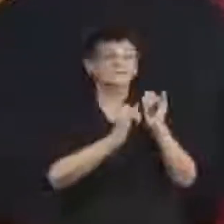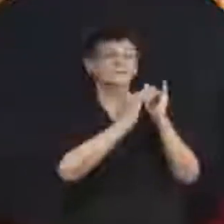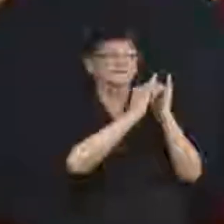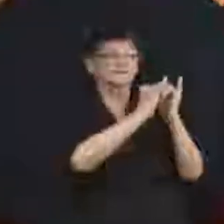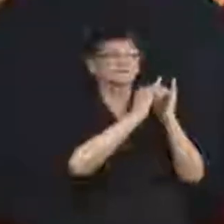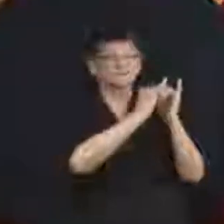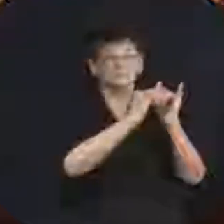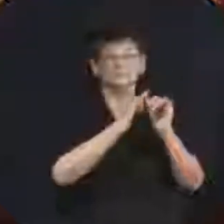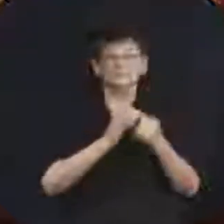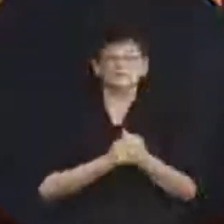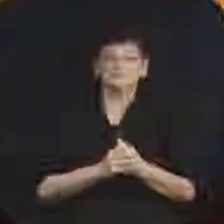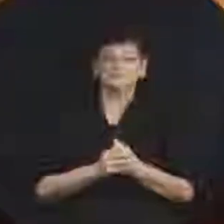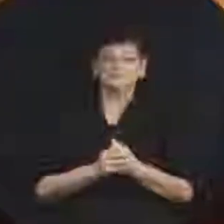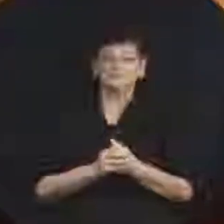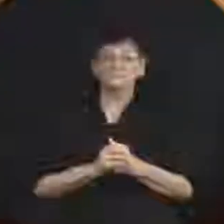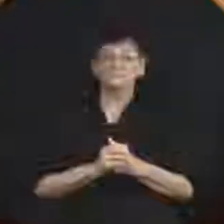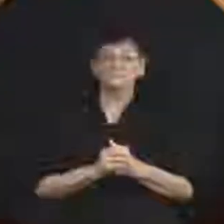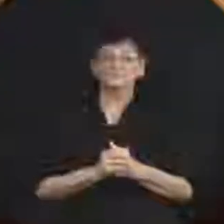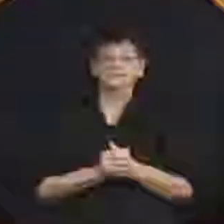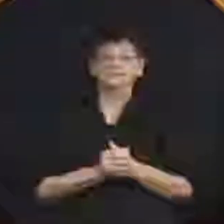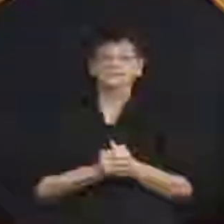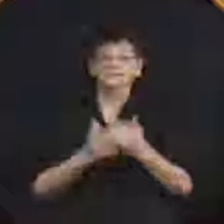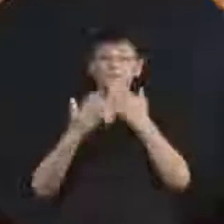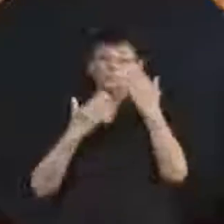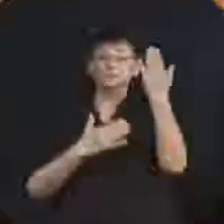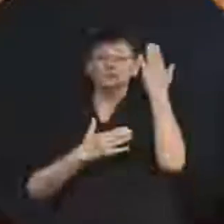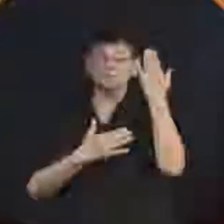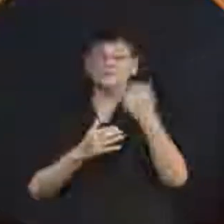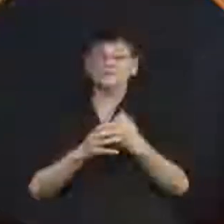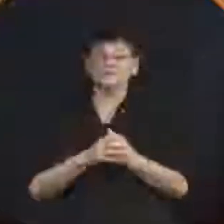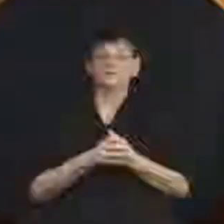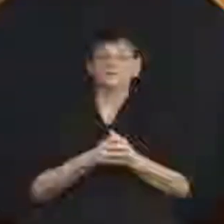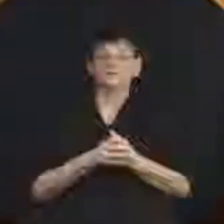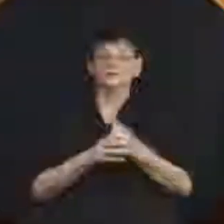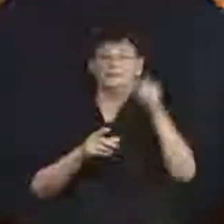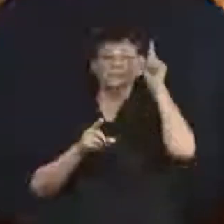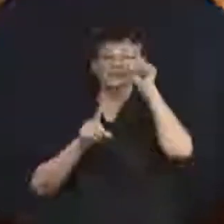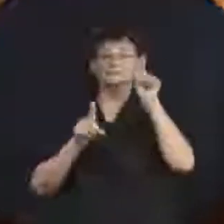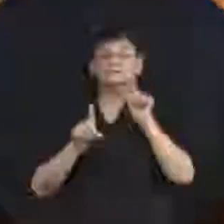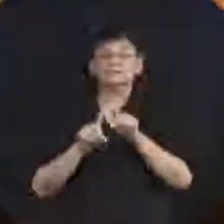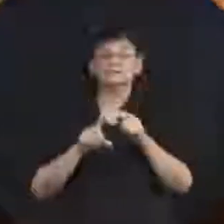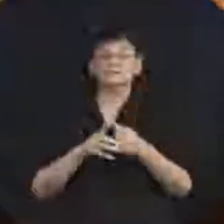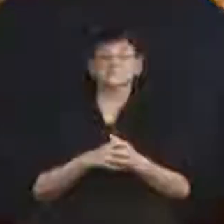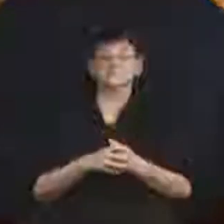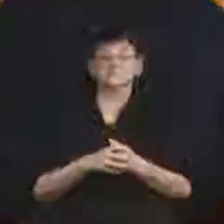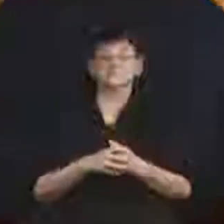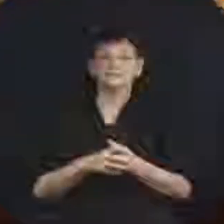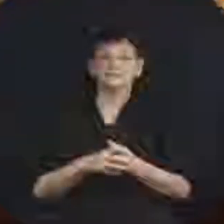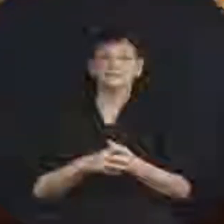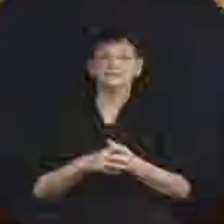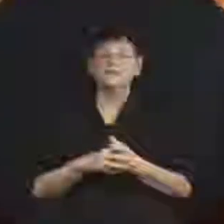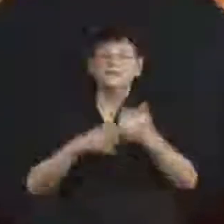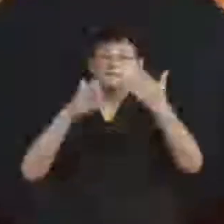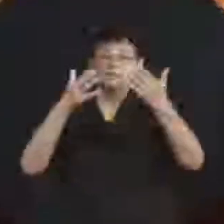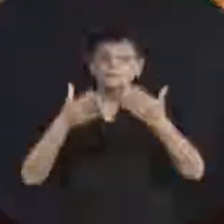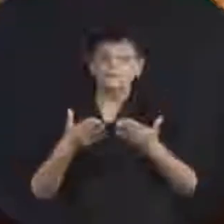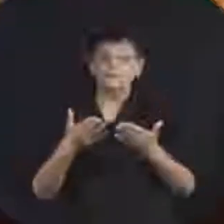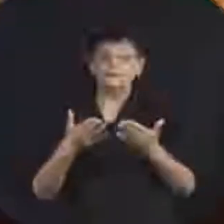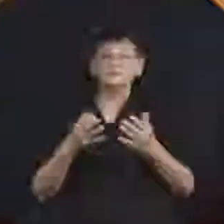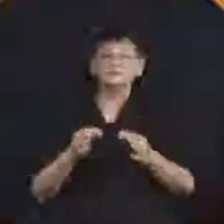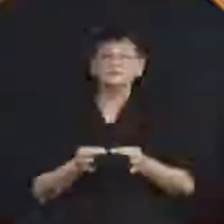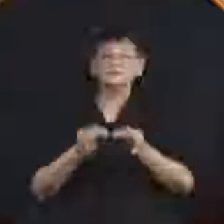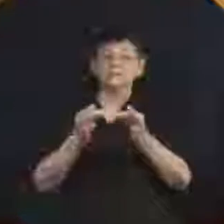todos ustedes. Y con su Espíritu. Buenos días, nos de Dios, hermanas y hermanos, y bienvenidos a